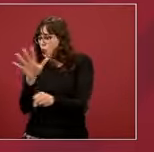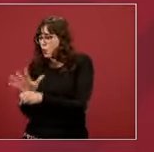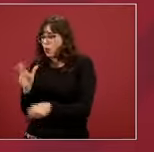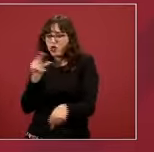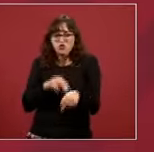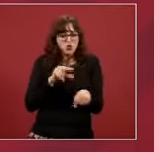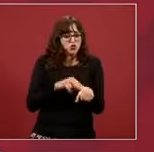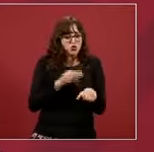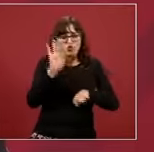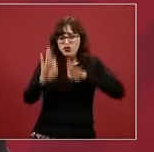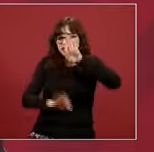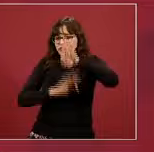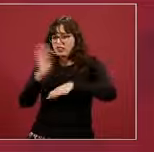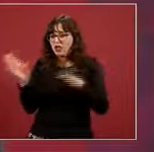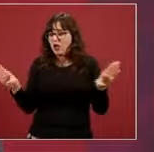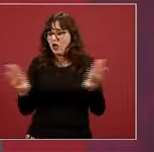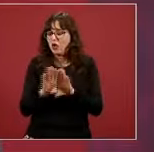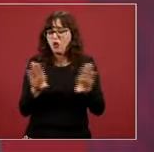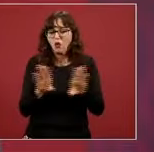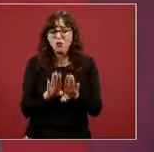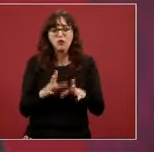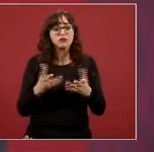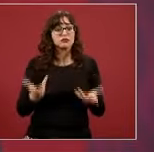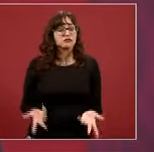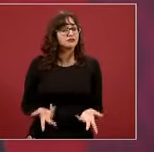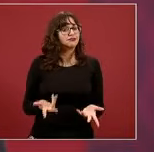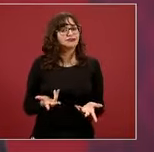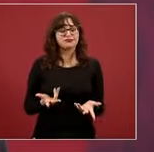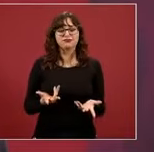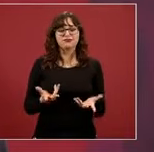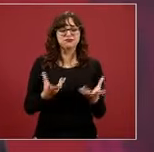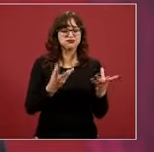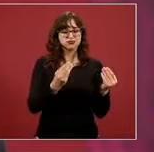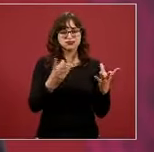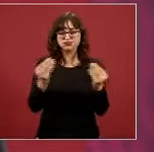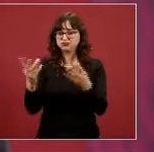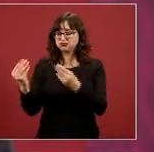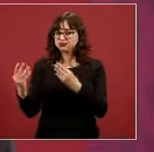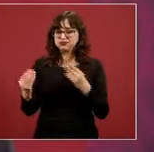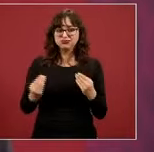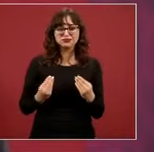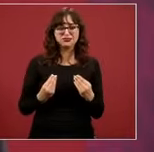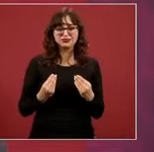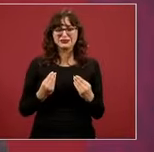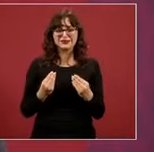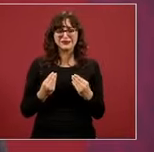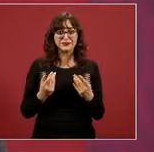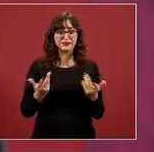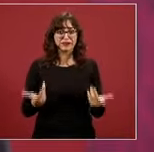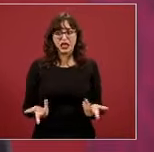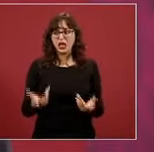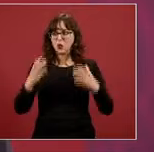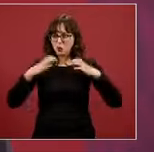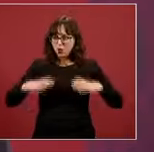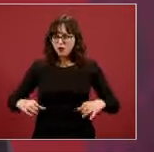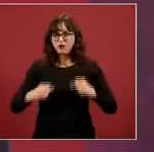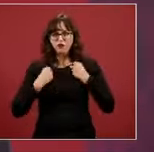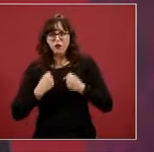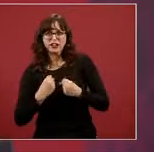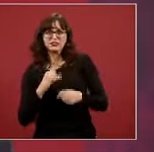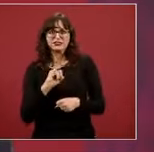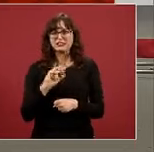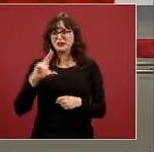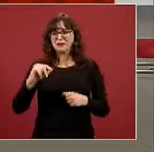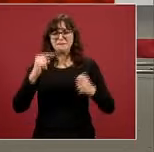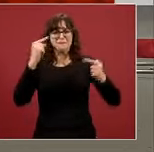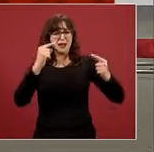clínico, las características radiológicas de la presentación de la enfermedad, la inmunidad, etcétera, etcétera,